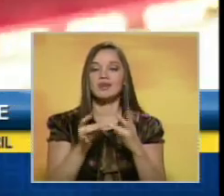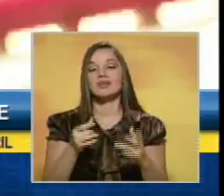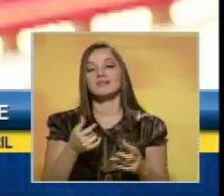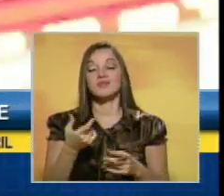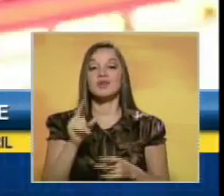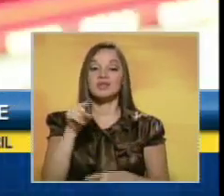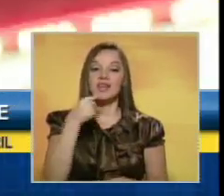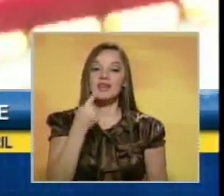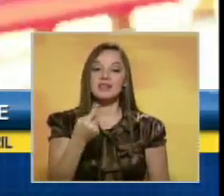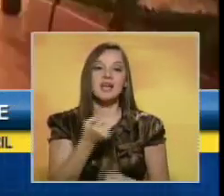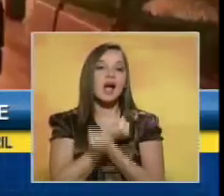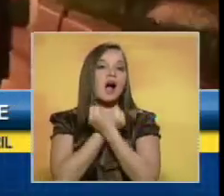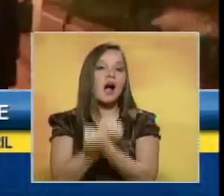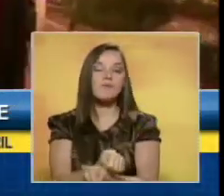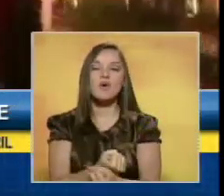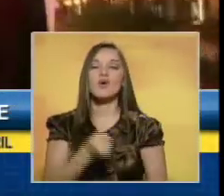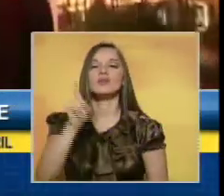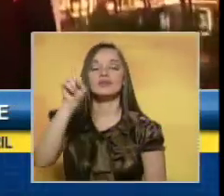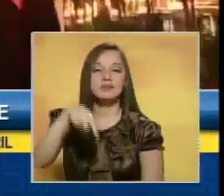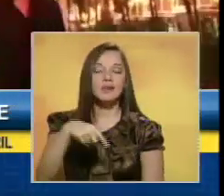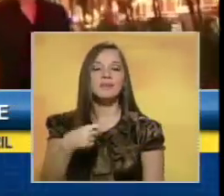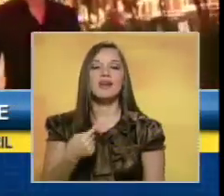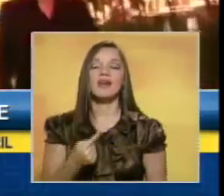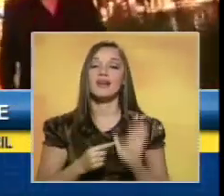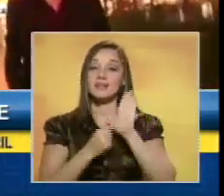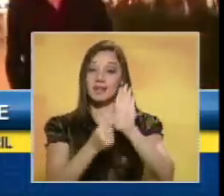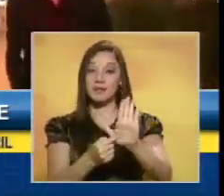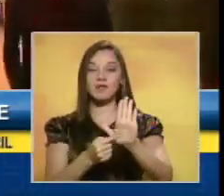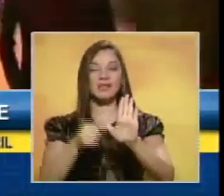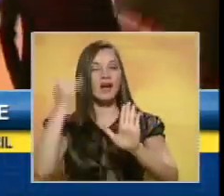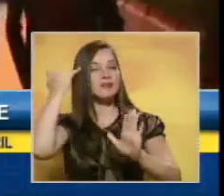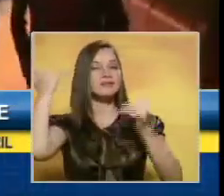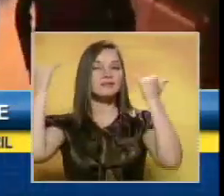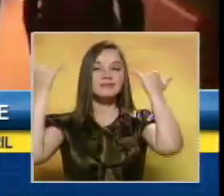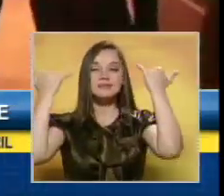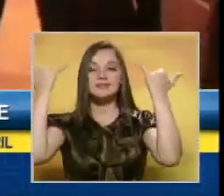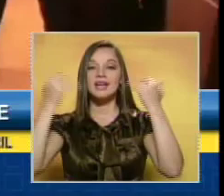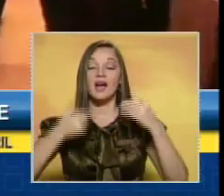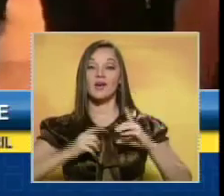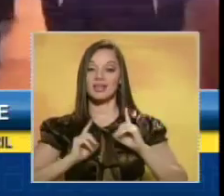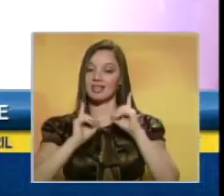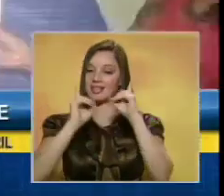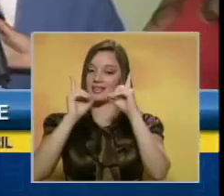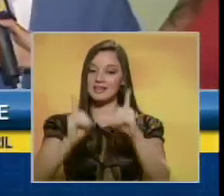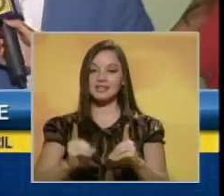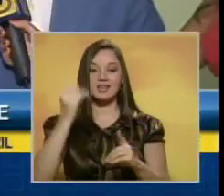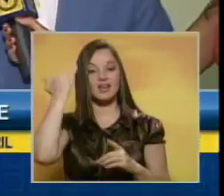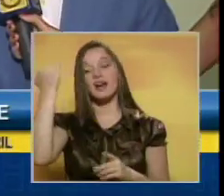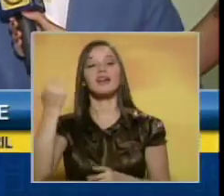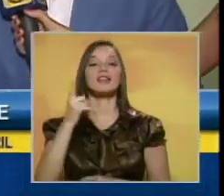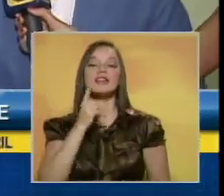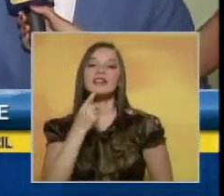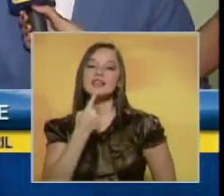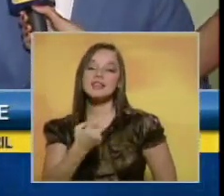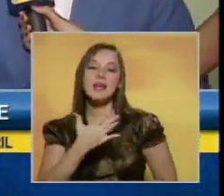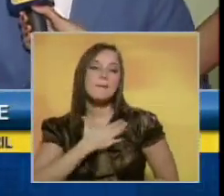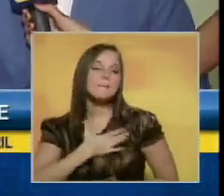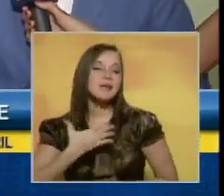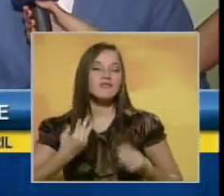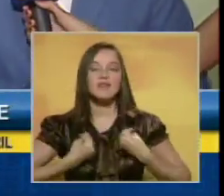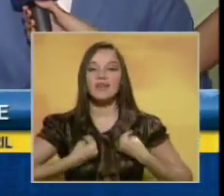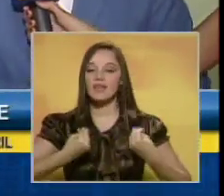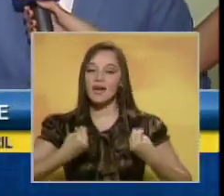de manifestar amor y más aún de manifestar una intención, una decisiva intención. Mi vida, mi vida,